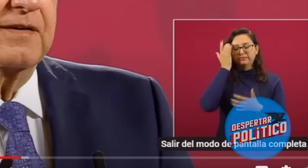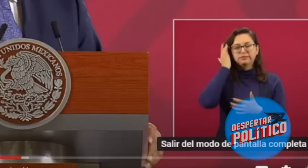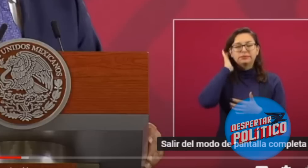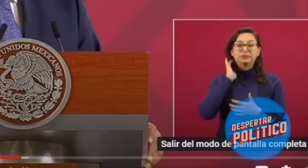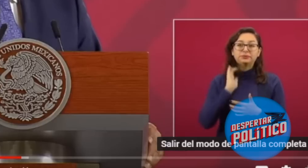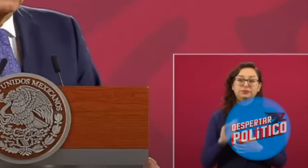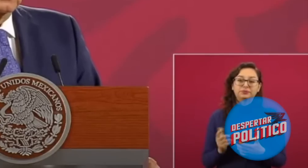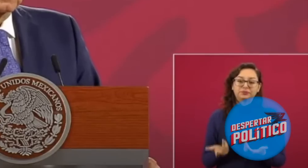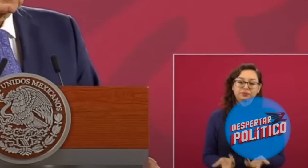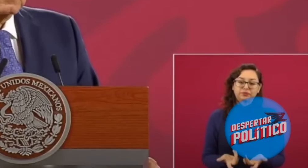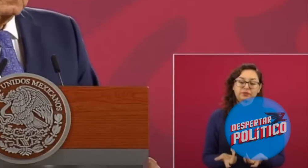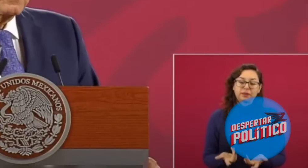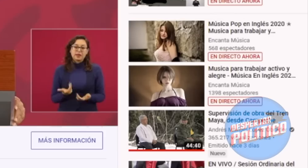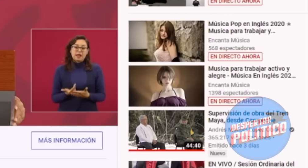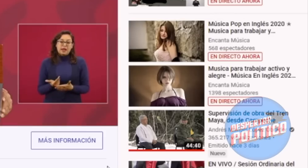Había un manejo